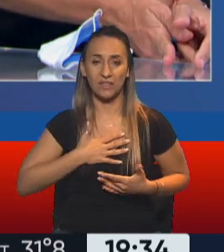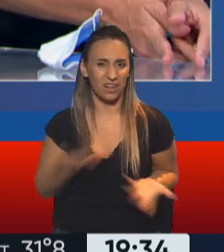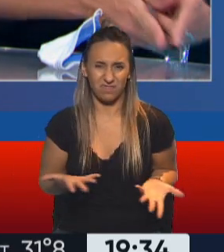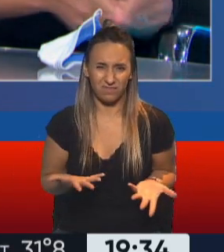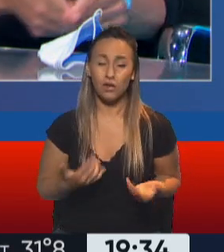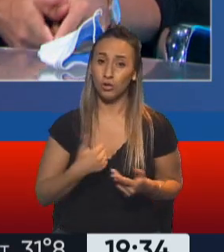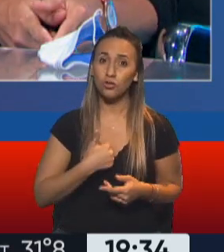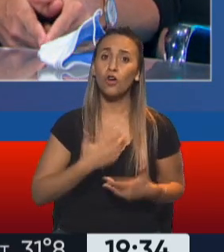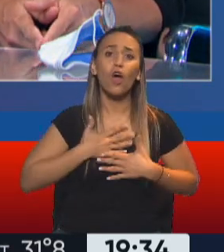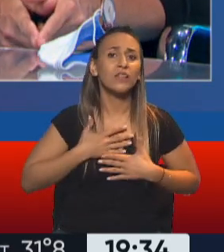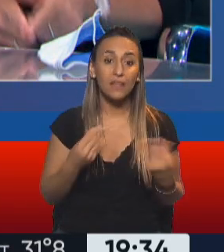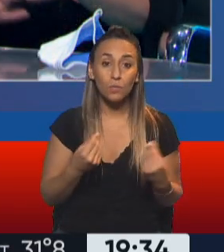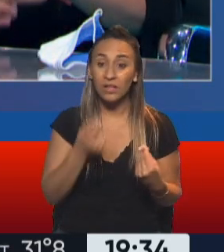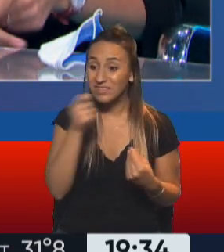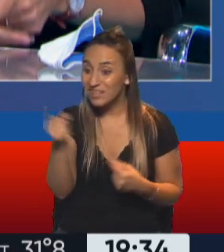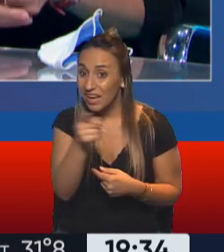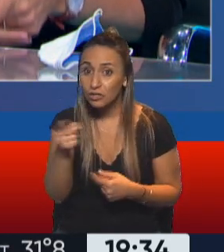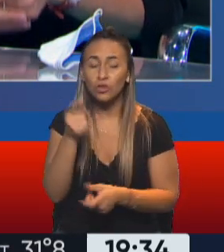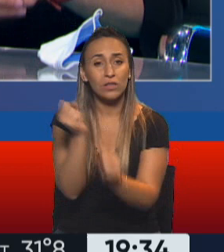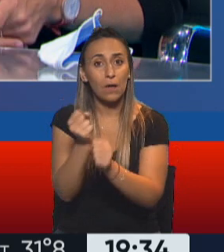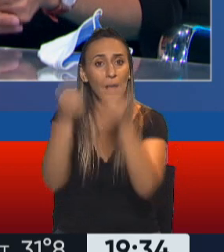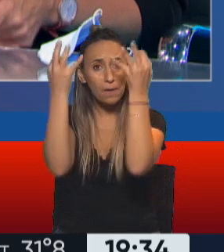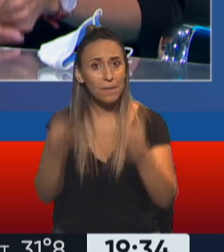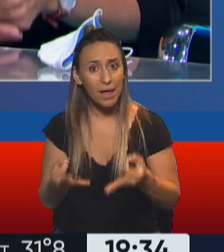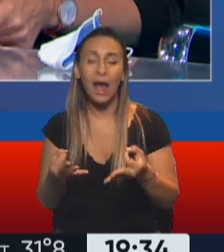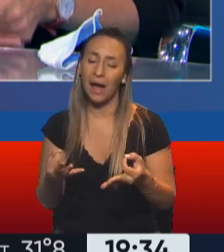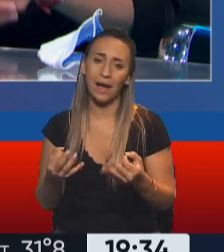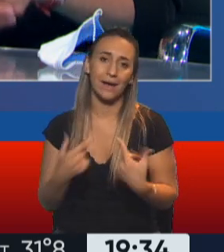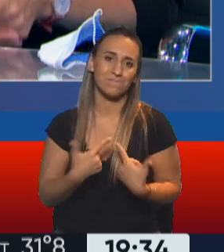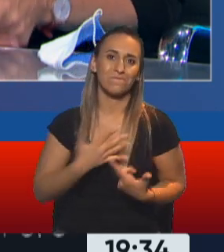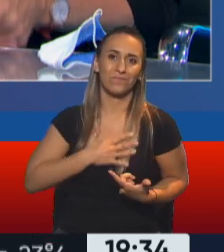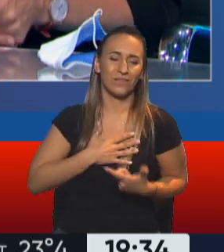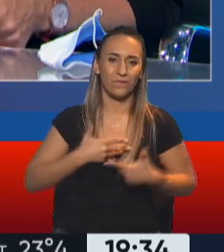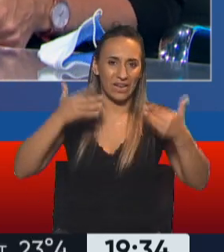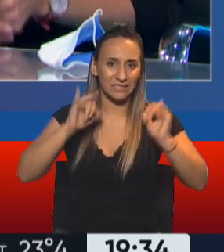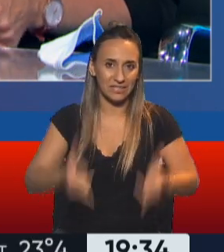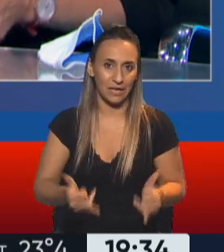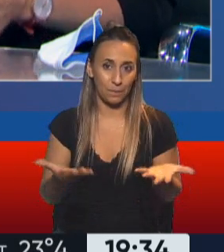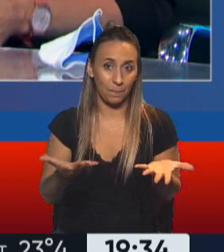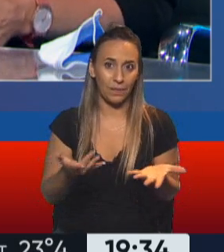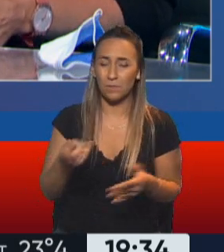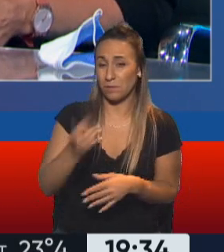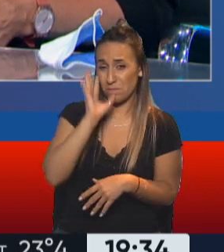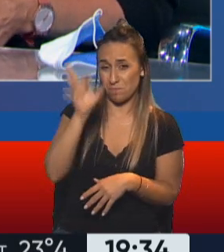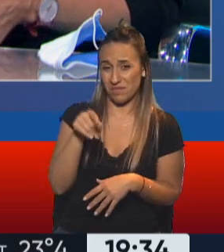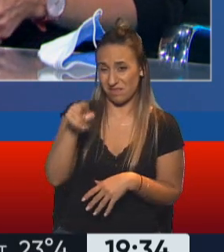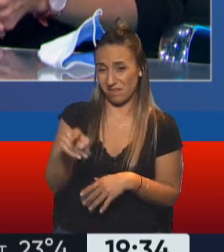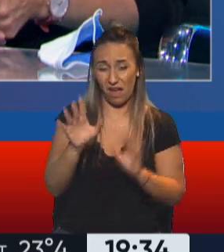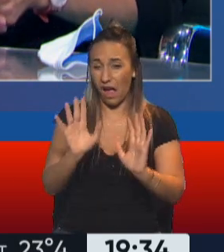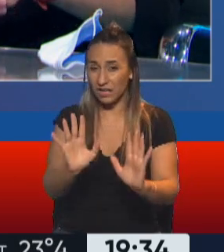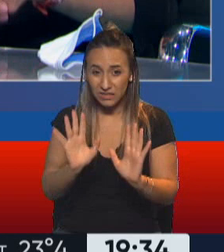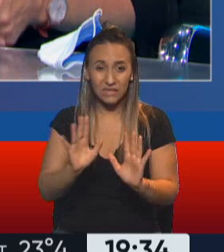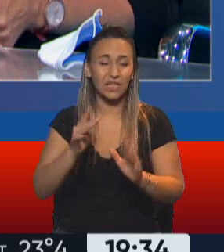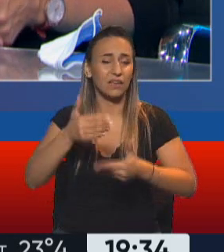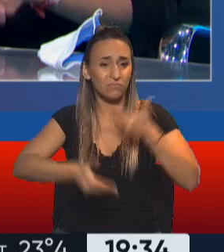estos hechos no pasen, pero nos parece que es también un indicador de que no se puede actuar de cualquier manera,